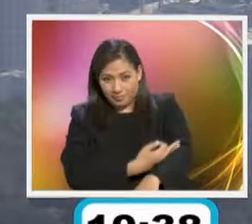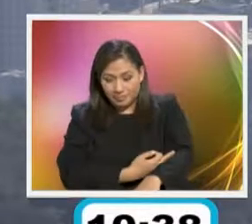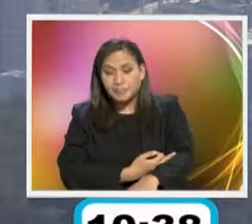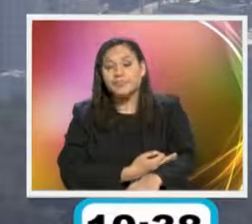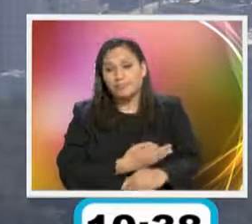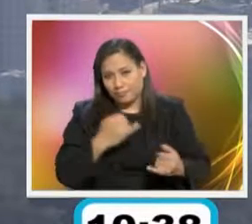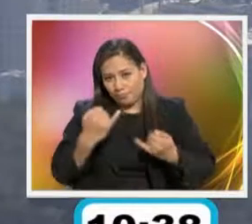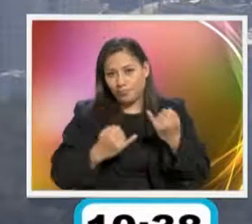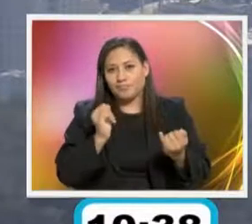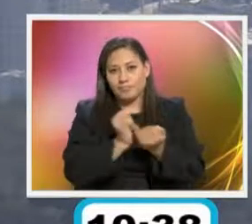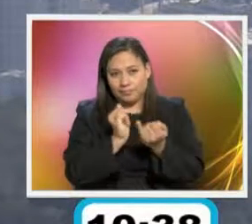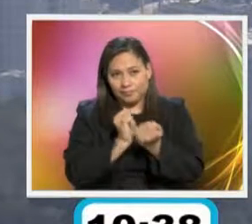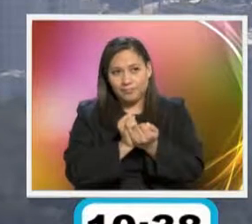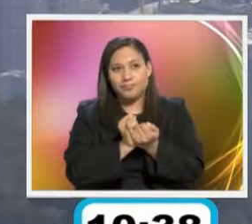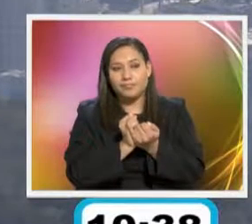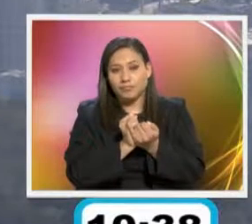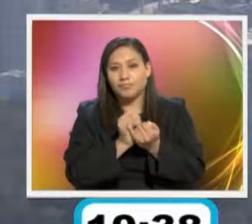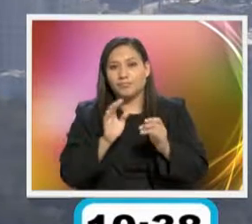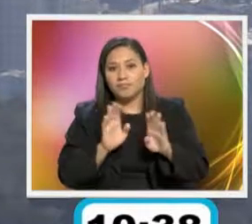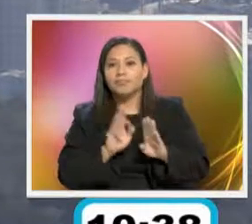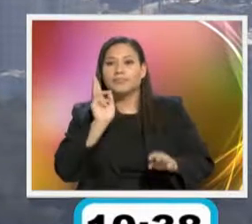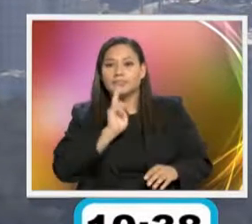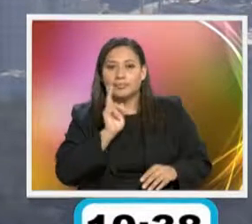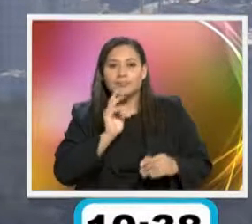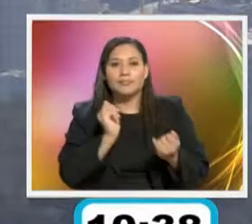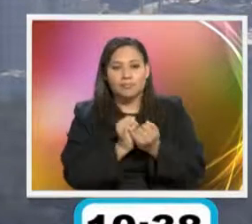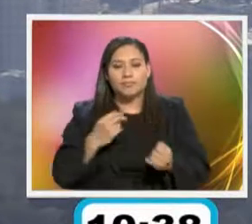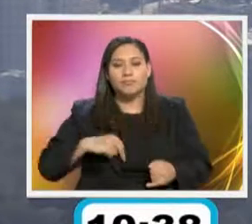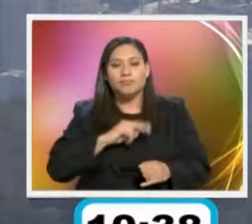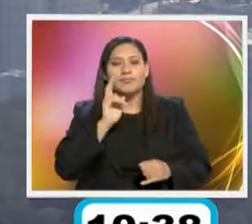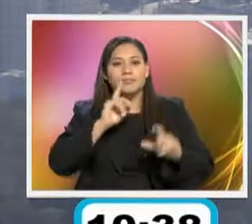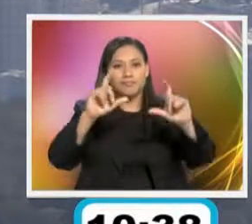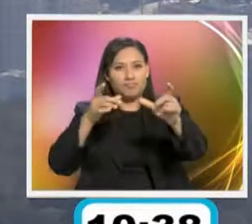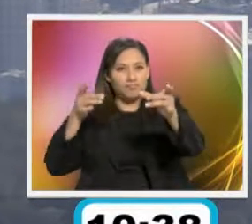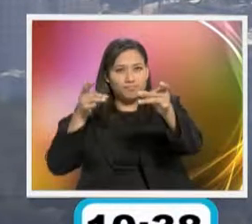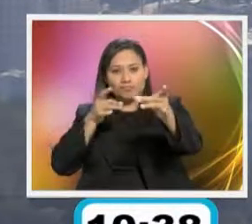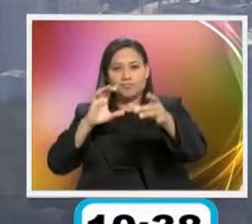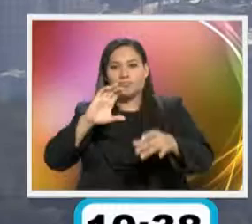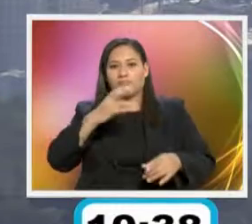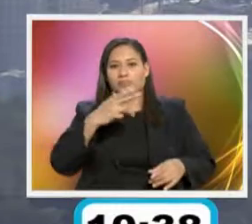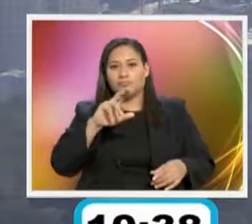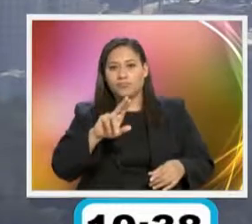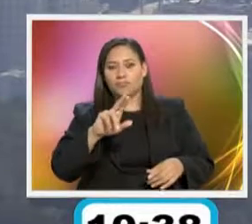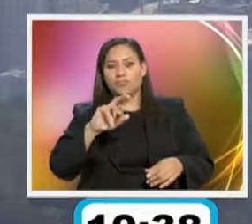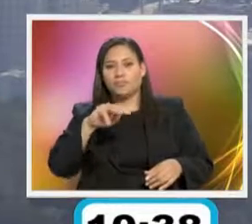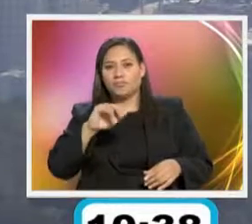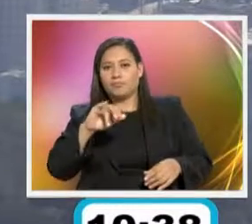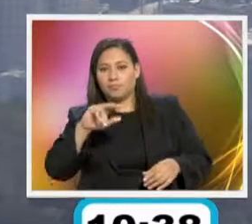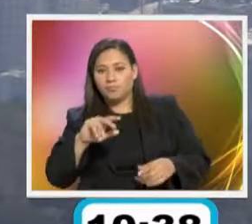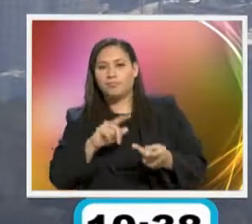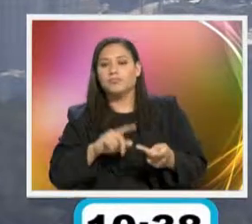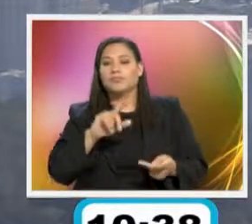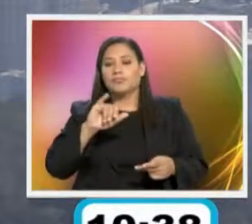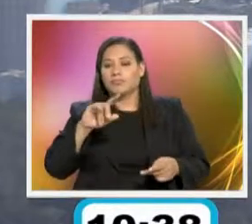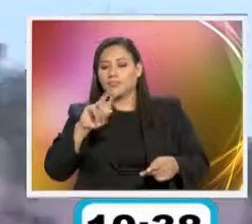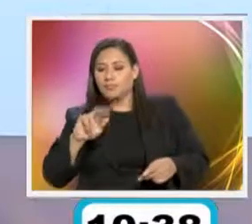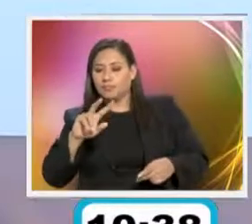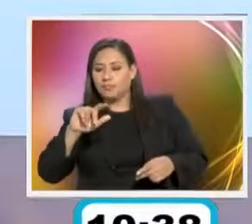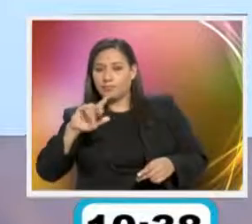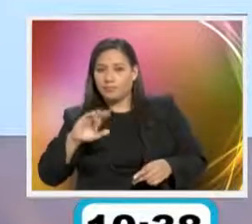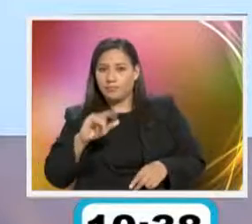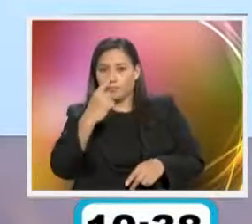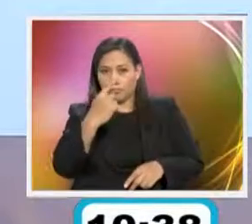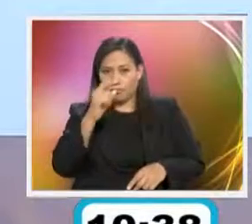tarde estará también surtiendo efecto. Y también lo que vemos, el tiro con arco de Choi Misun contra Alejandra Valencia a